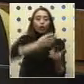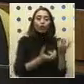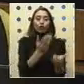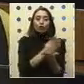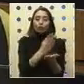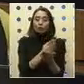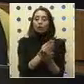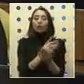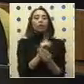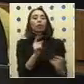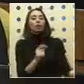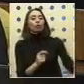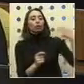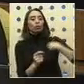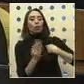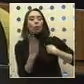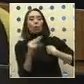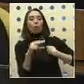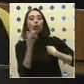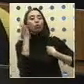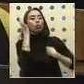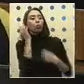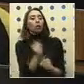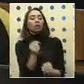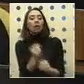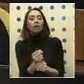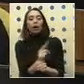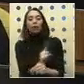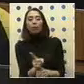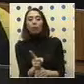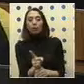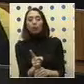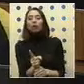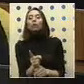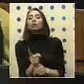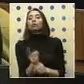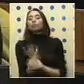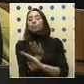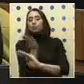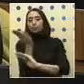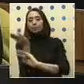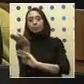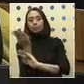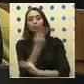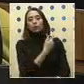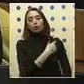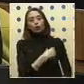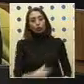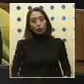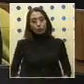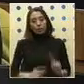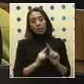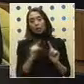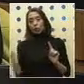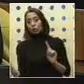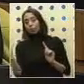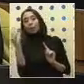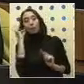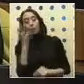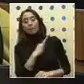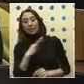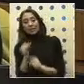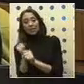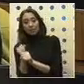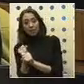recibir el bono de la mujer trabajadora. Y es allí también que le solicito al Gobierno a través de la Ministra del Trabajo se